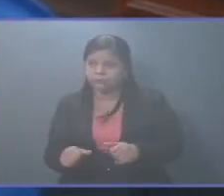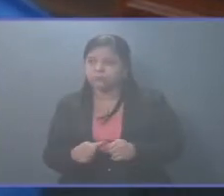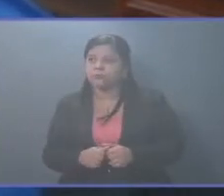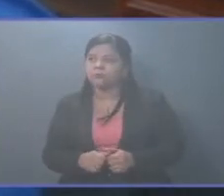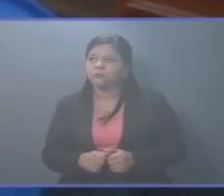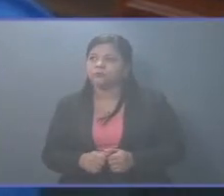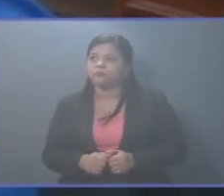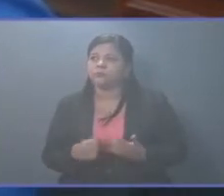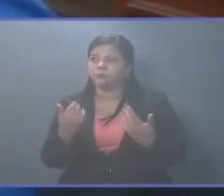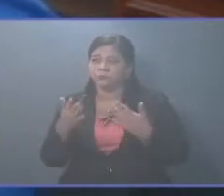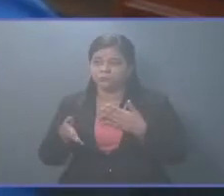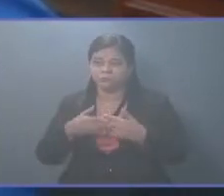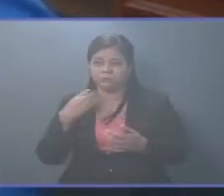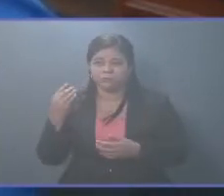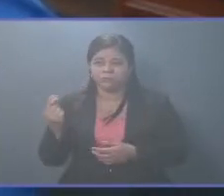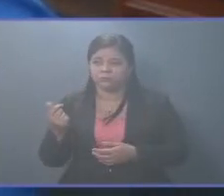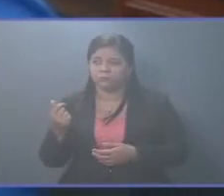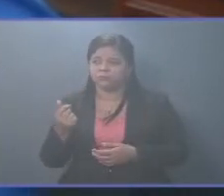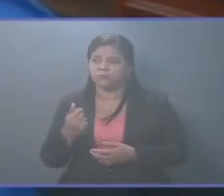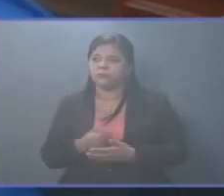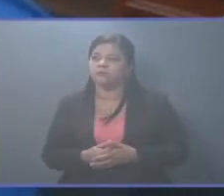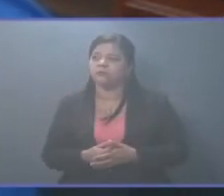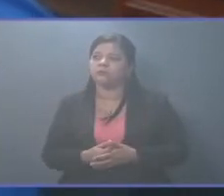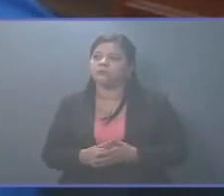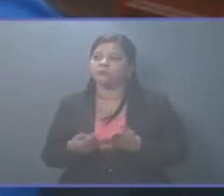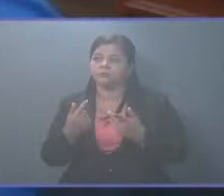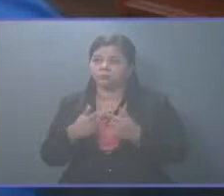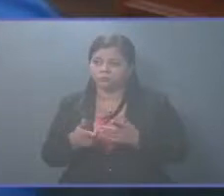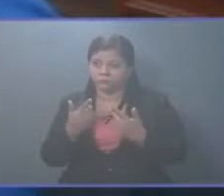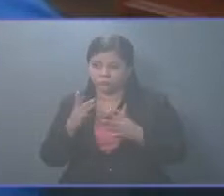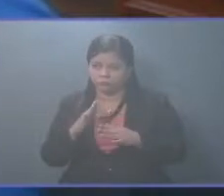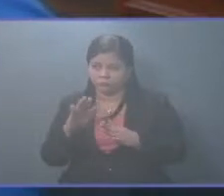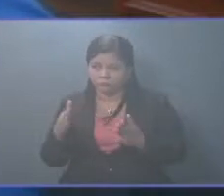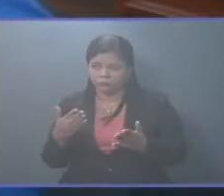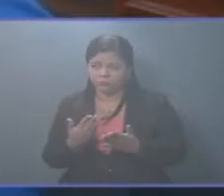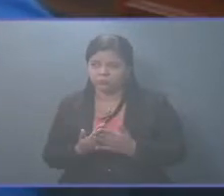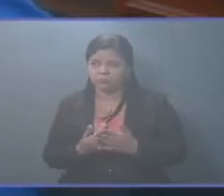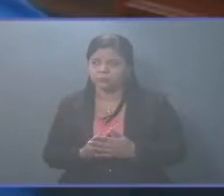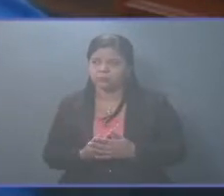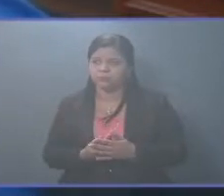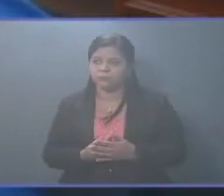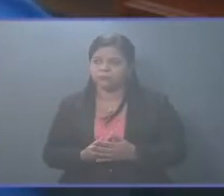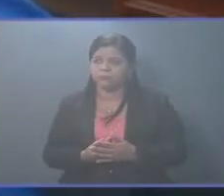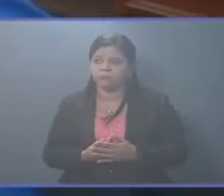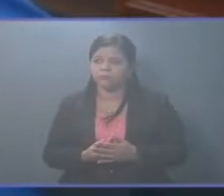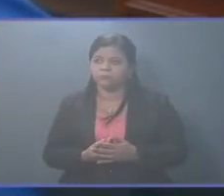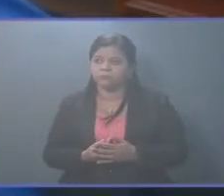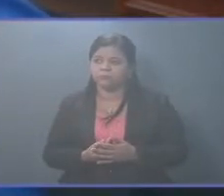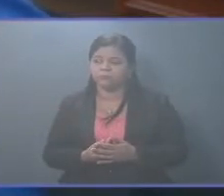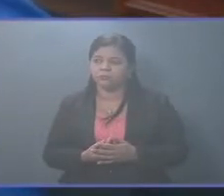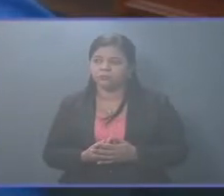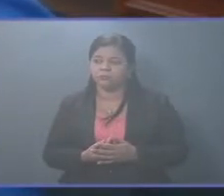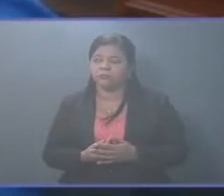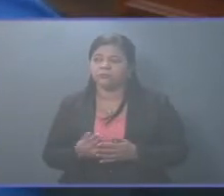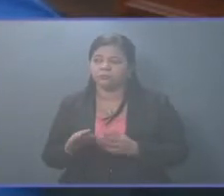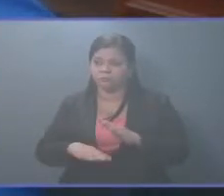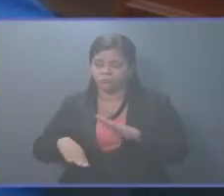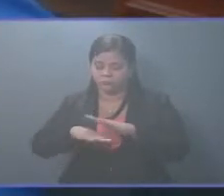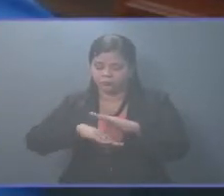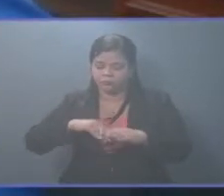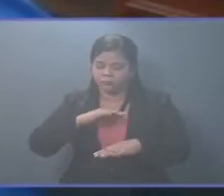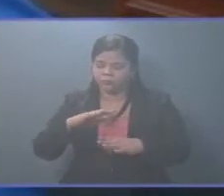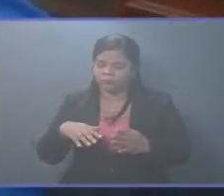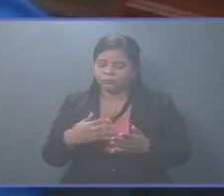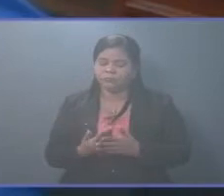lo más rápido posible esa ley, porque era urgente, ¿verdad? Según los lineamientos, según